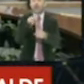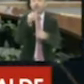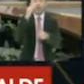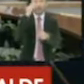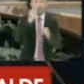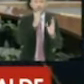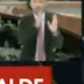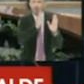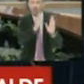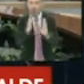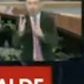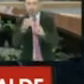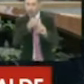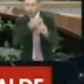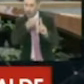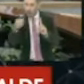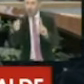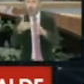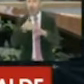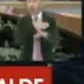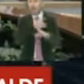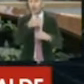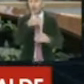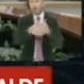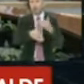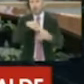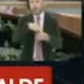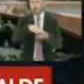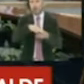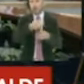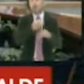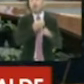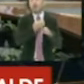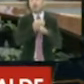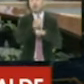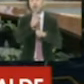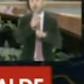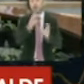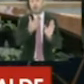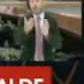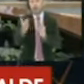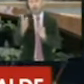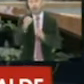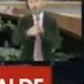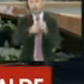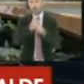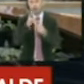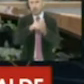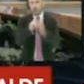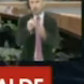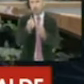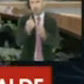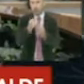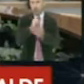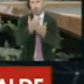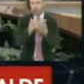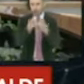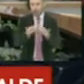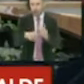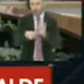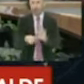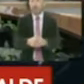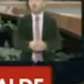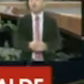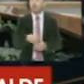los gobernadores, en contra del INE, por un tema que podría yo resumirte de esta forma.